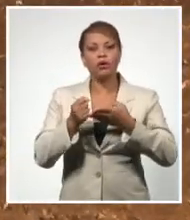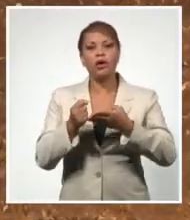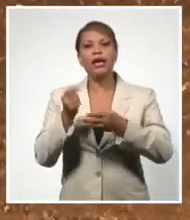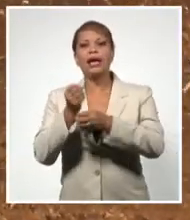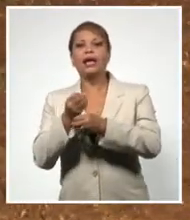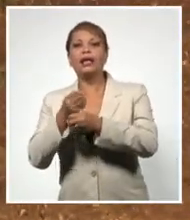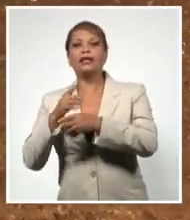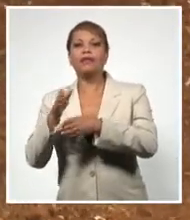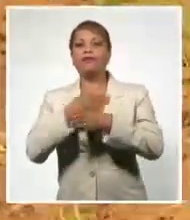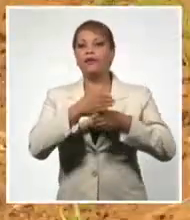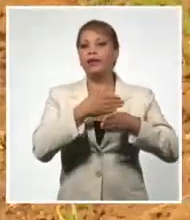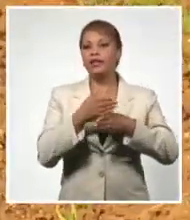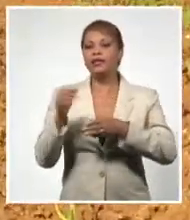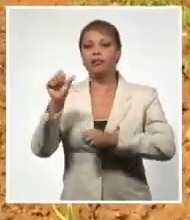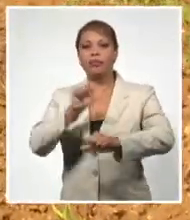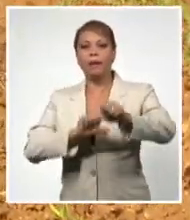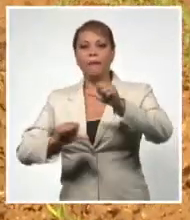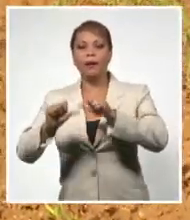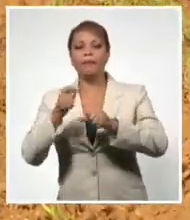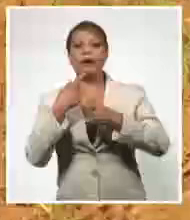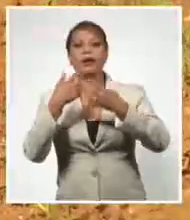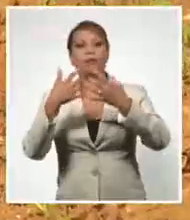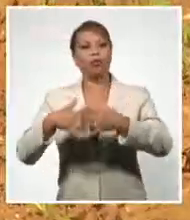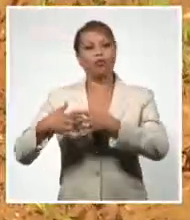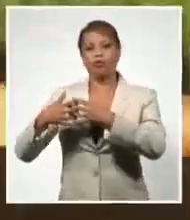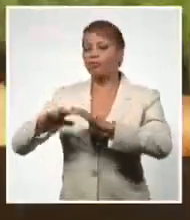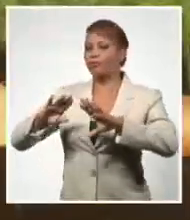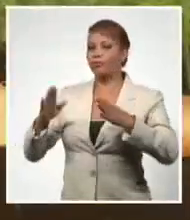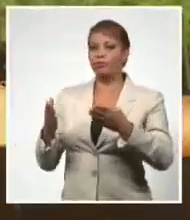insumos nacionales como los bioproductos.